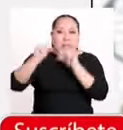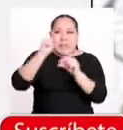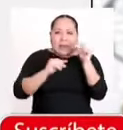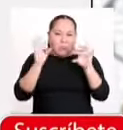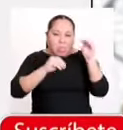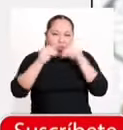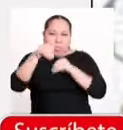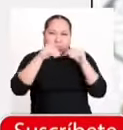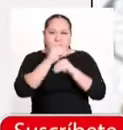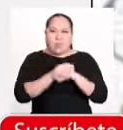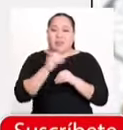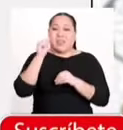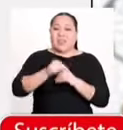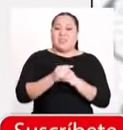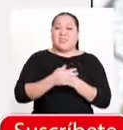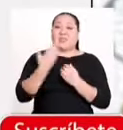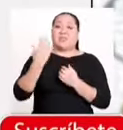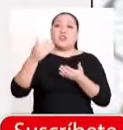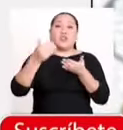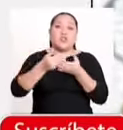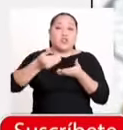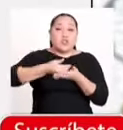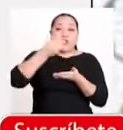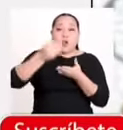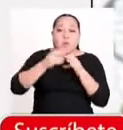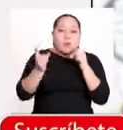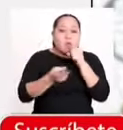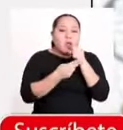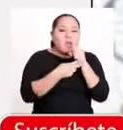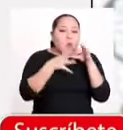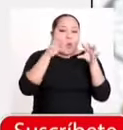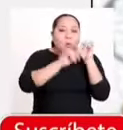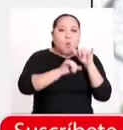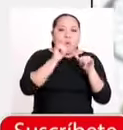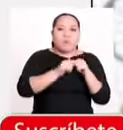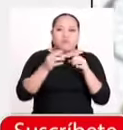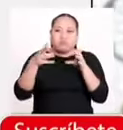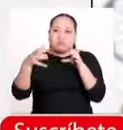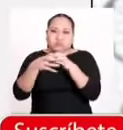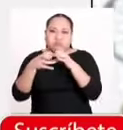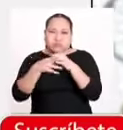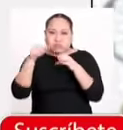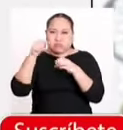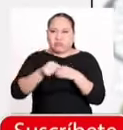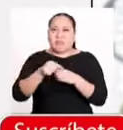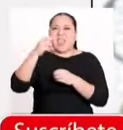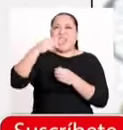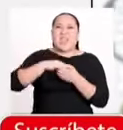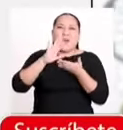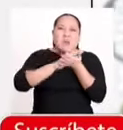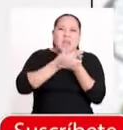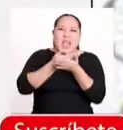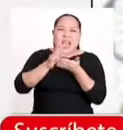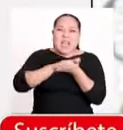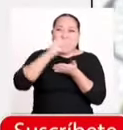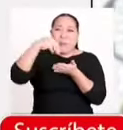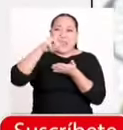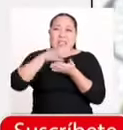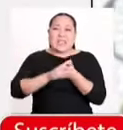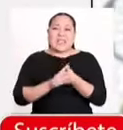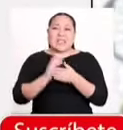productos son los snacks, sopas enlatadas o deshidratadas, sopas instantáneas, margarinas, cereales de